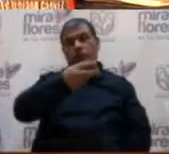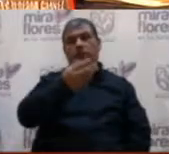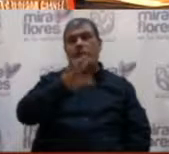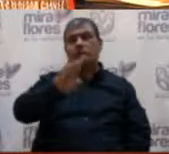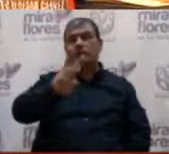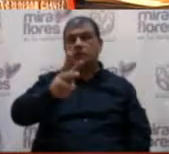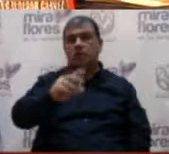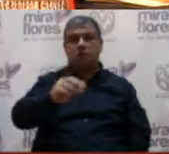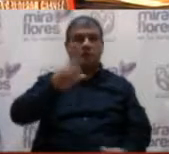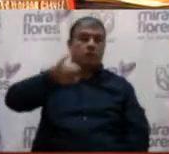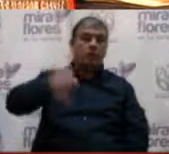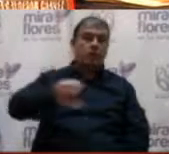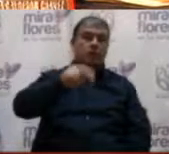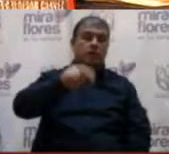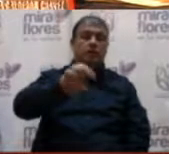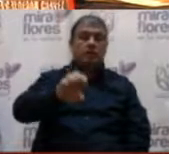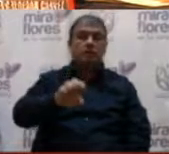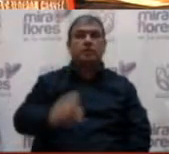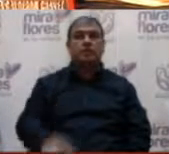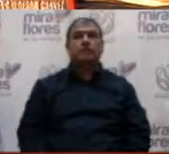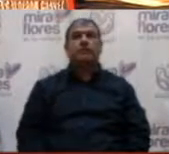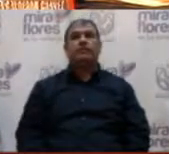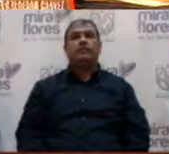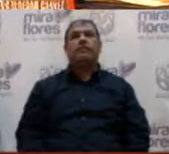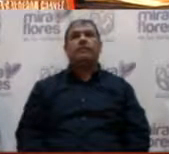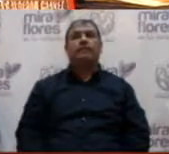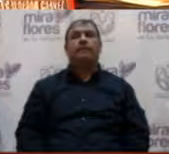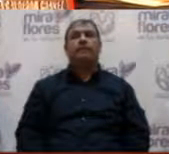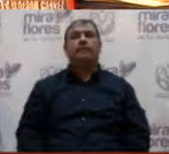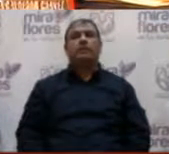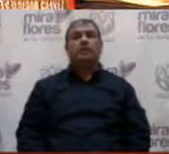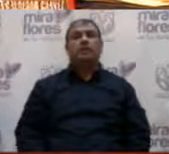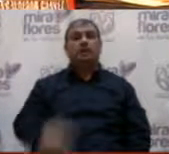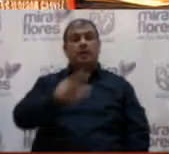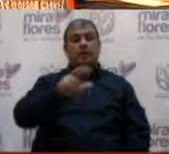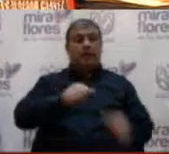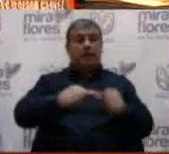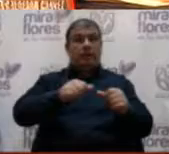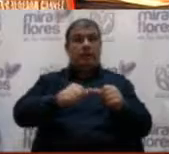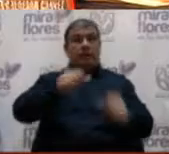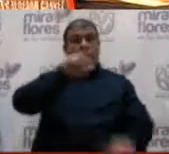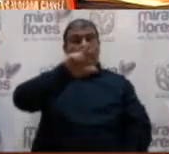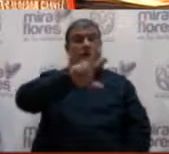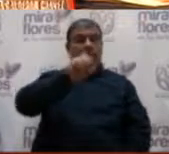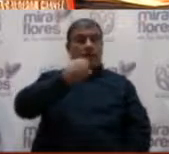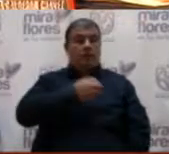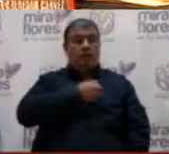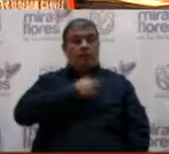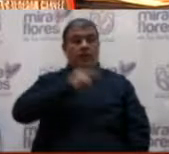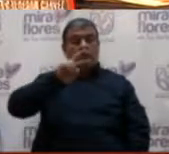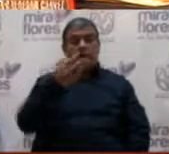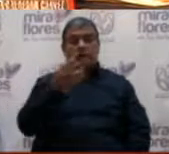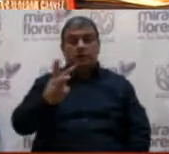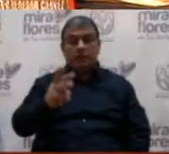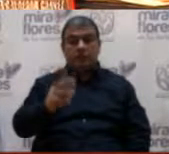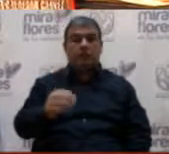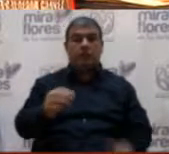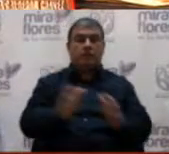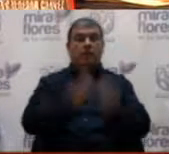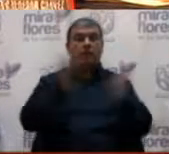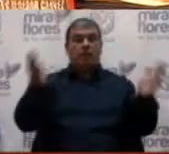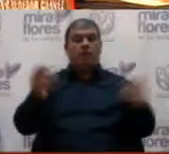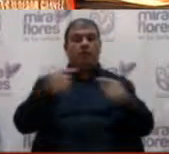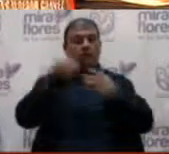0660-2016 del Jurado Nacional de Elecciones del 30 de mayo de 2016, publicada en el Diario Oficial El Peruano,